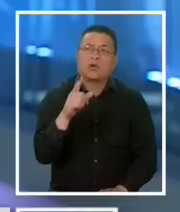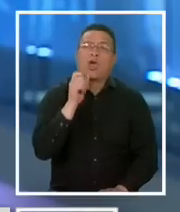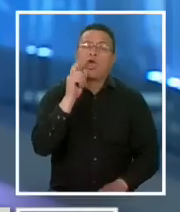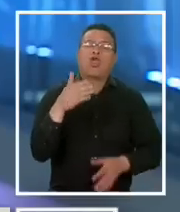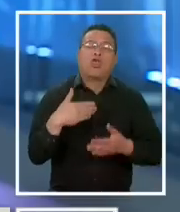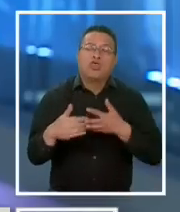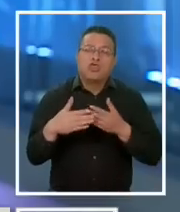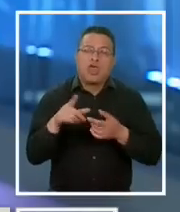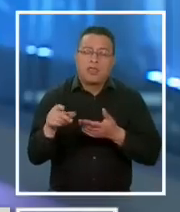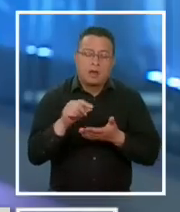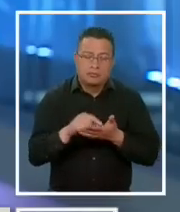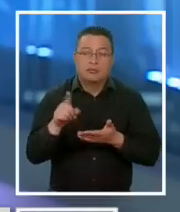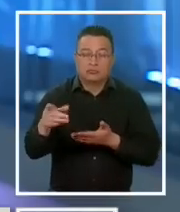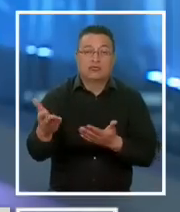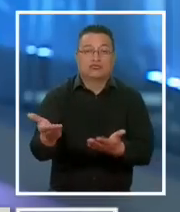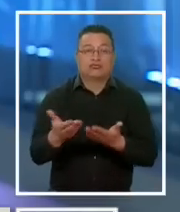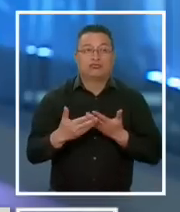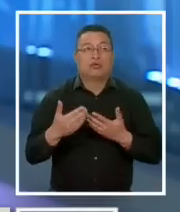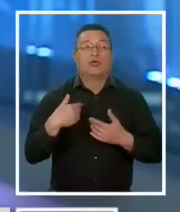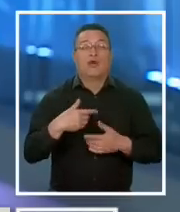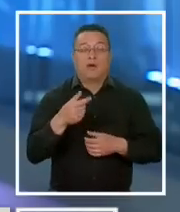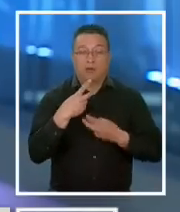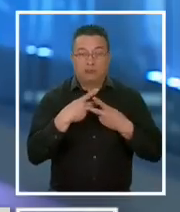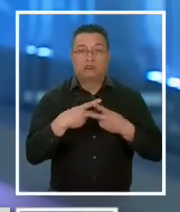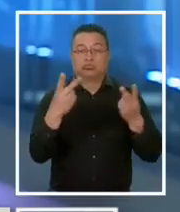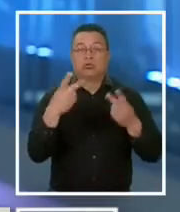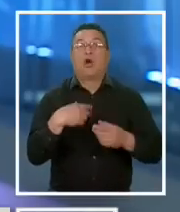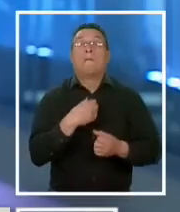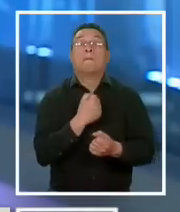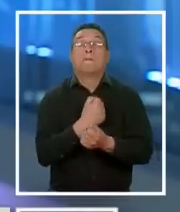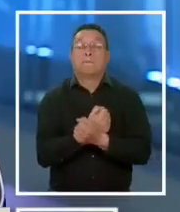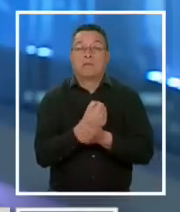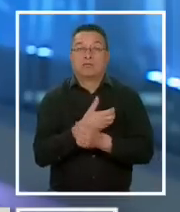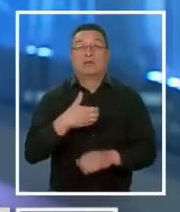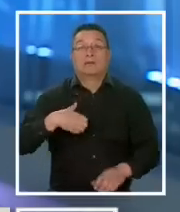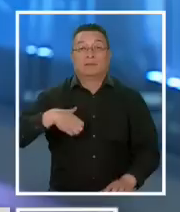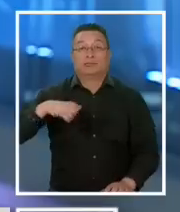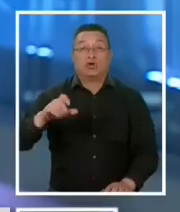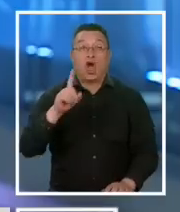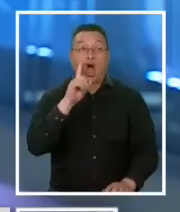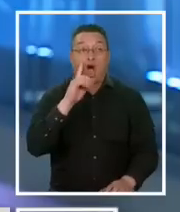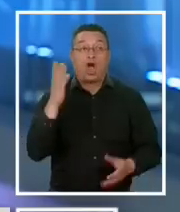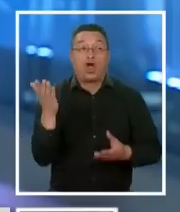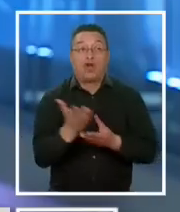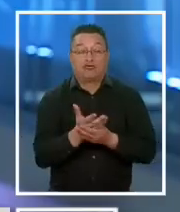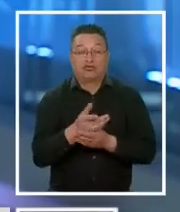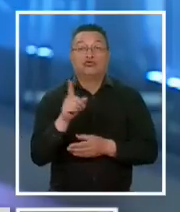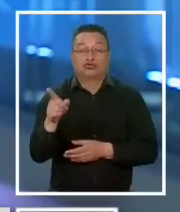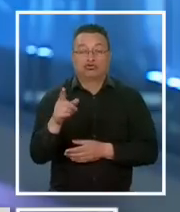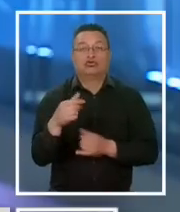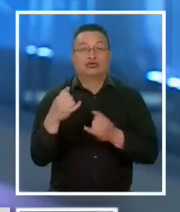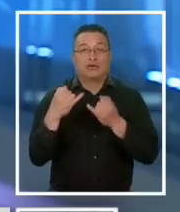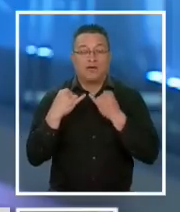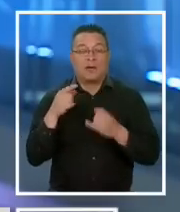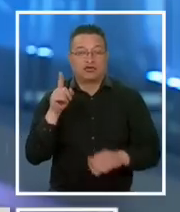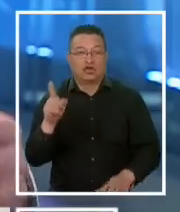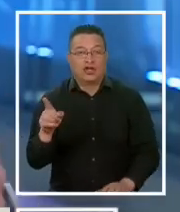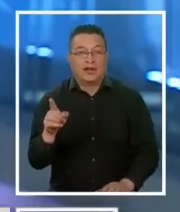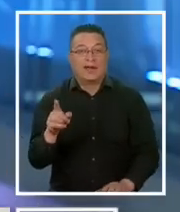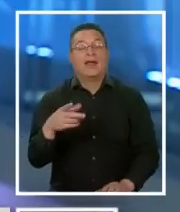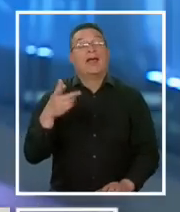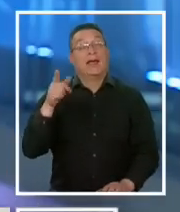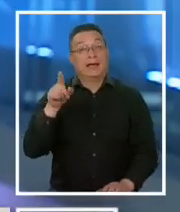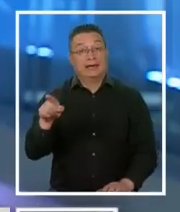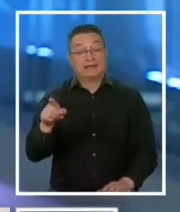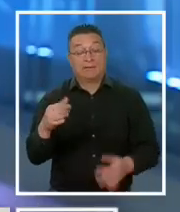de dónde había sacado eso me dijo que eran Fuentes policiales Que obviamente tenía esa información la pedí Las tenía esa fuente posteriormente